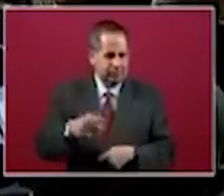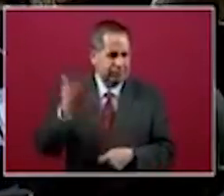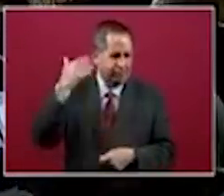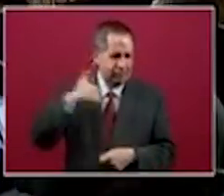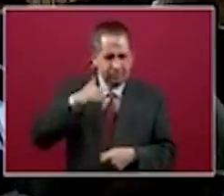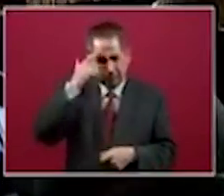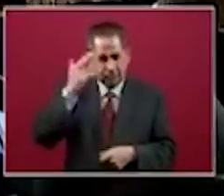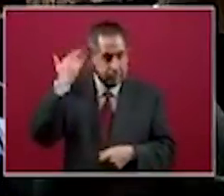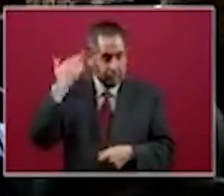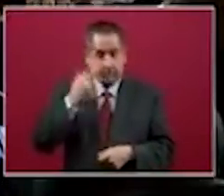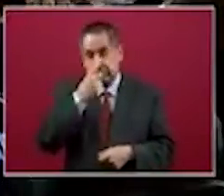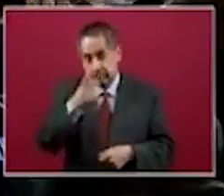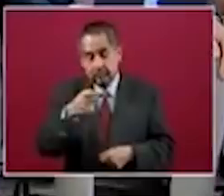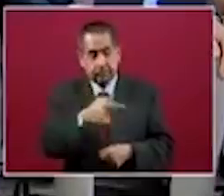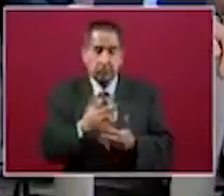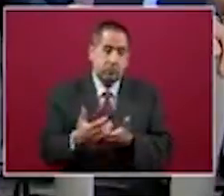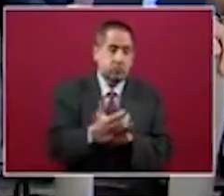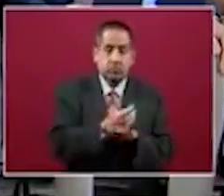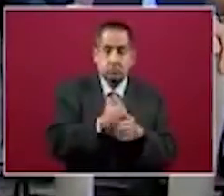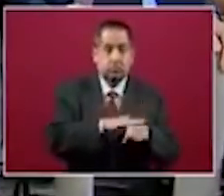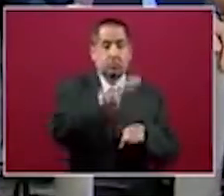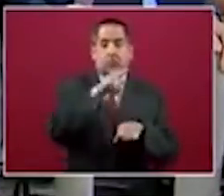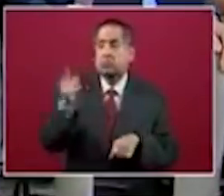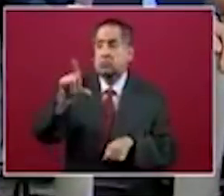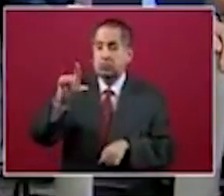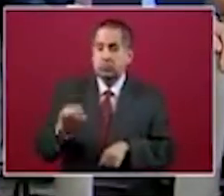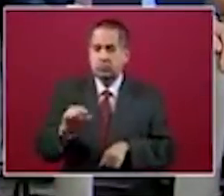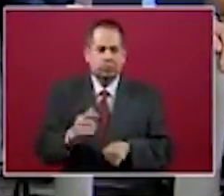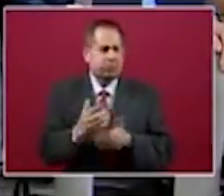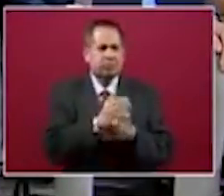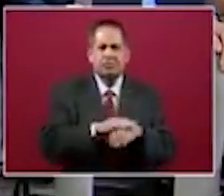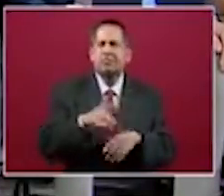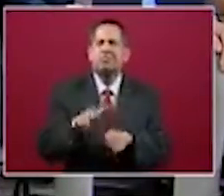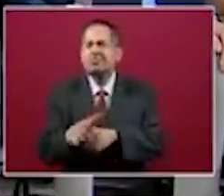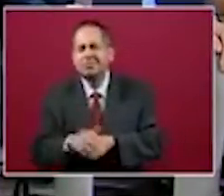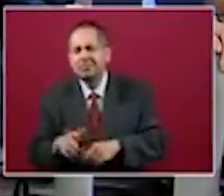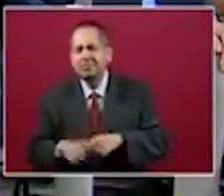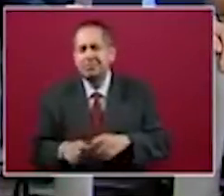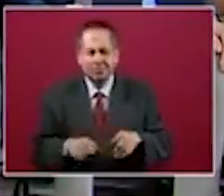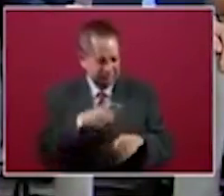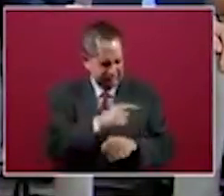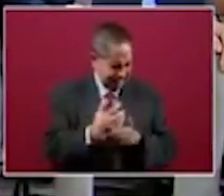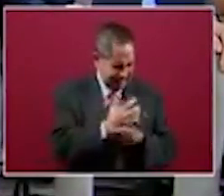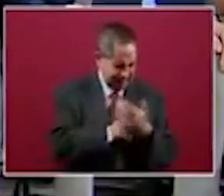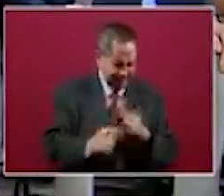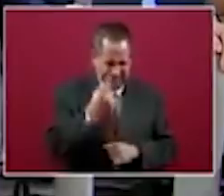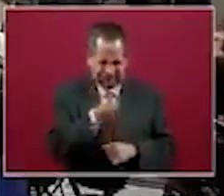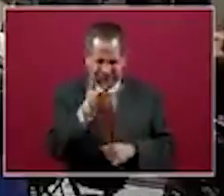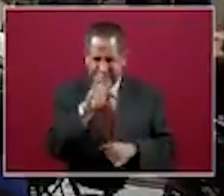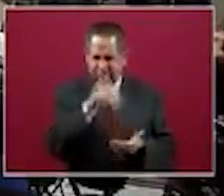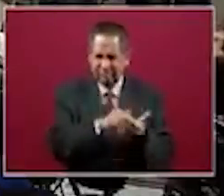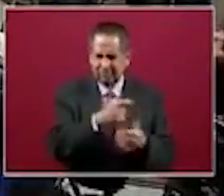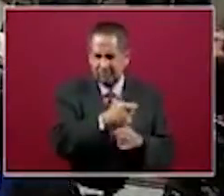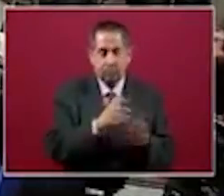Habíamos comentado aquí hace días que estaba recibiendo un salario superior al de usted. ¿Este caso se revisó? ¿Cuál es? Eran 110 mil pesos